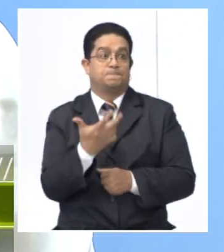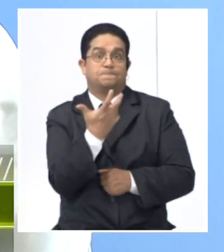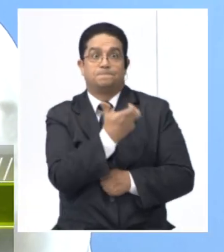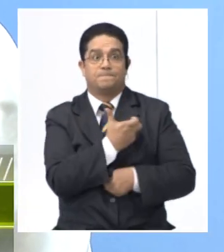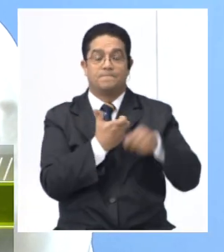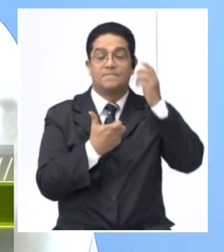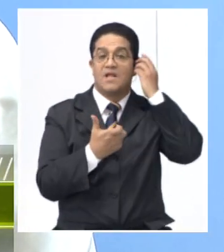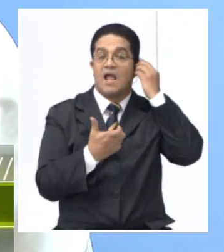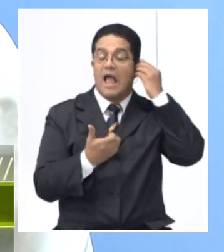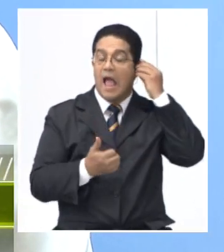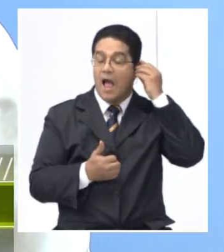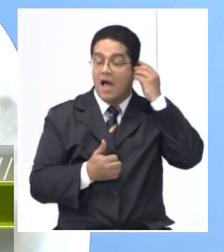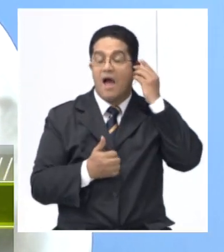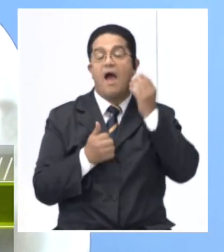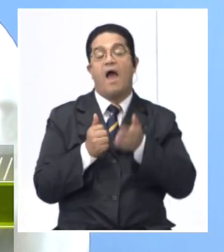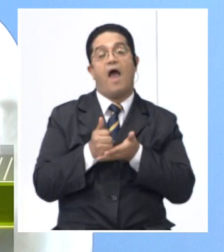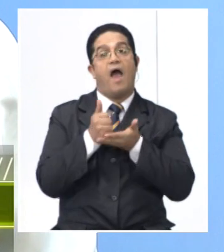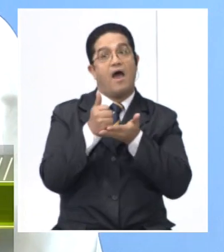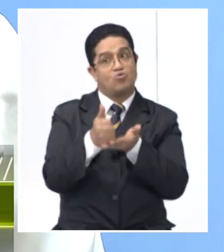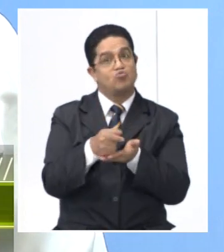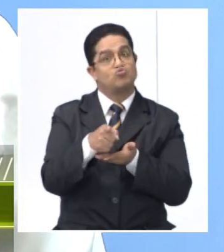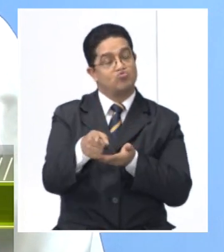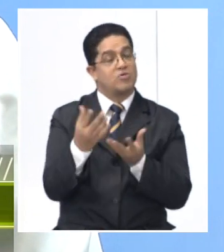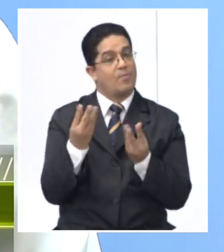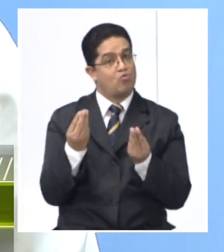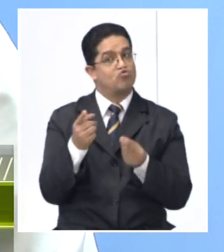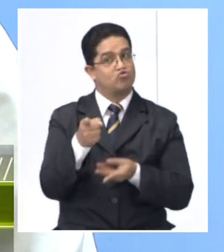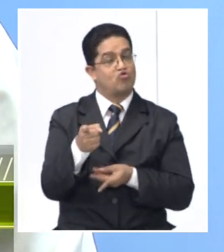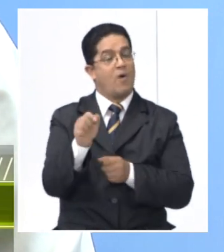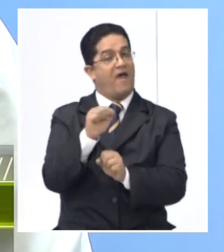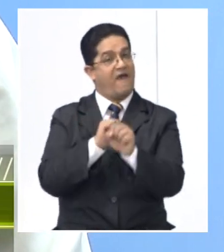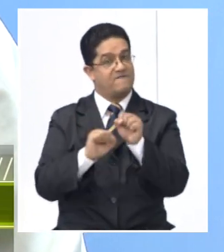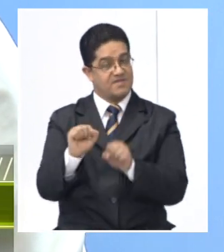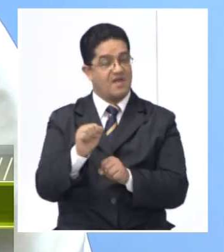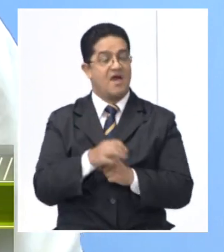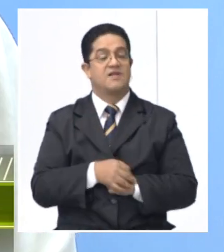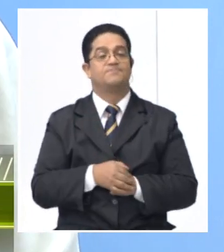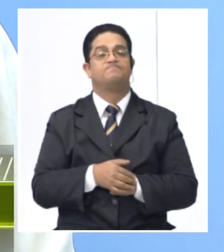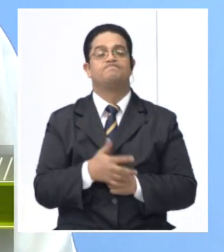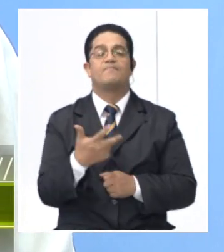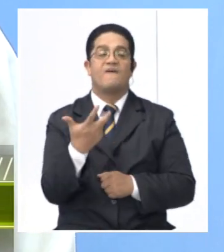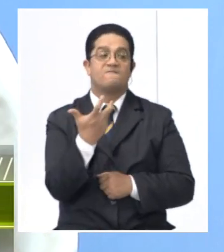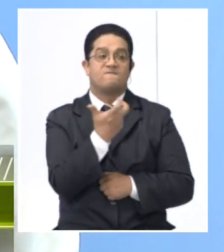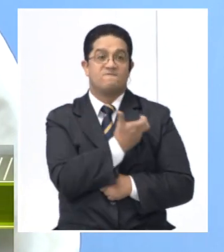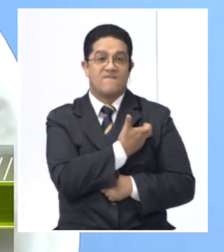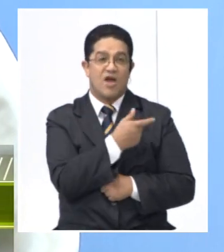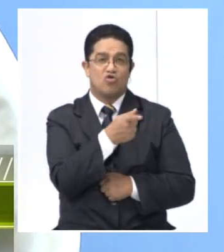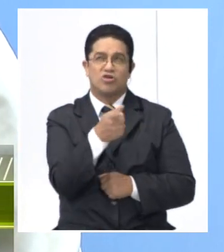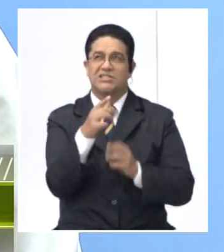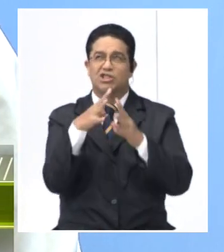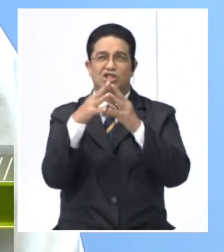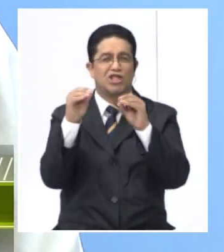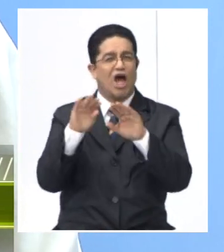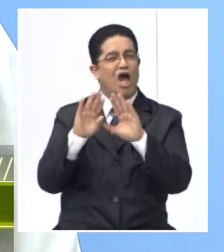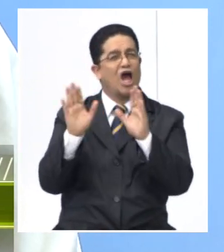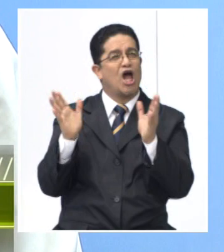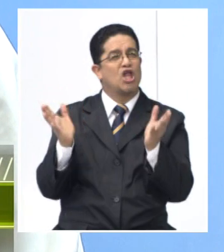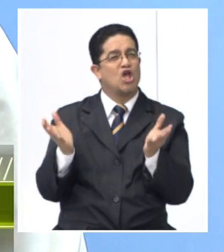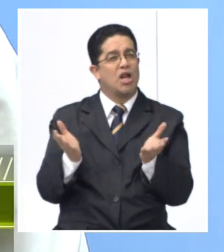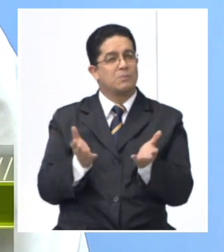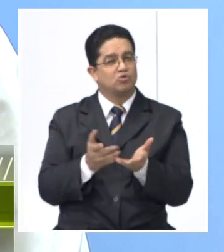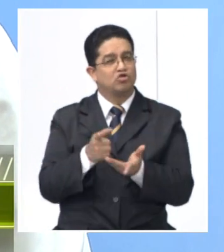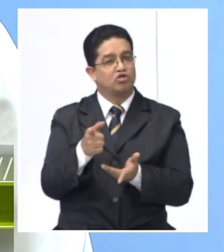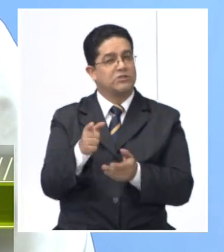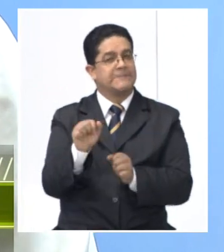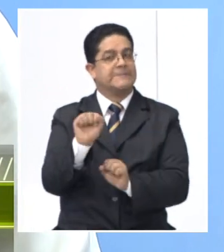los impactos en la colectividad. En líneas generales, las vacunas en el mundo disminuyeron la severidad